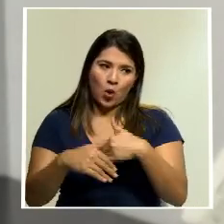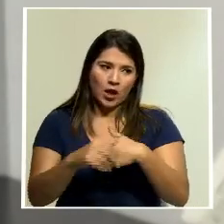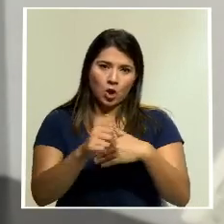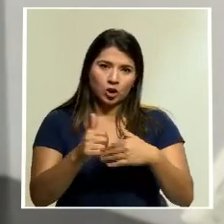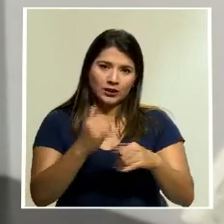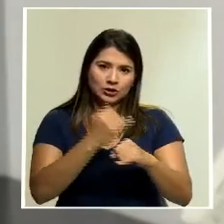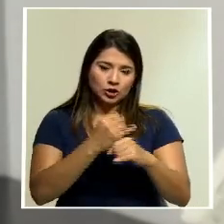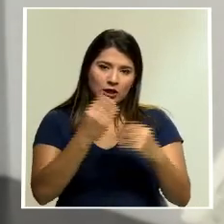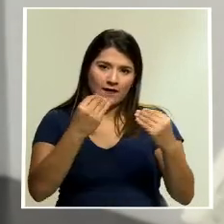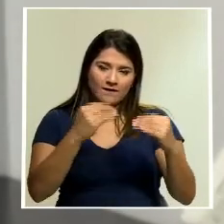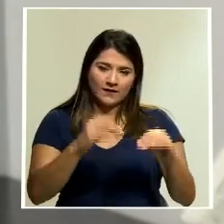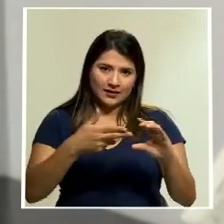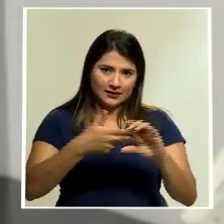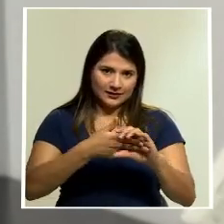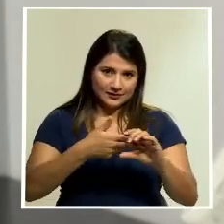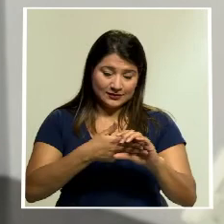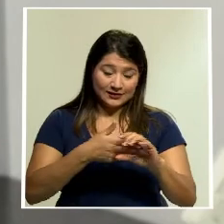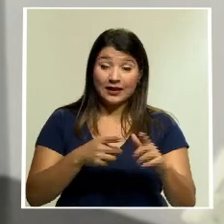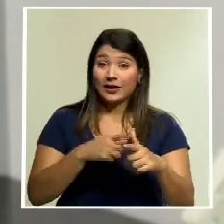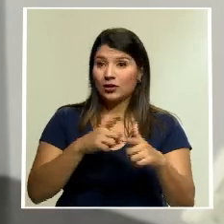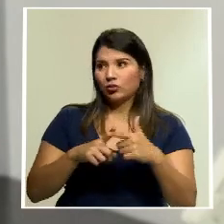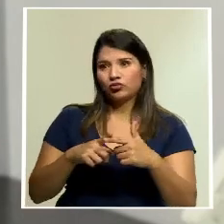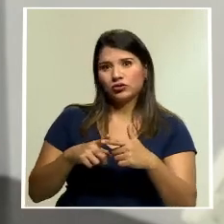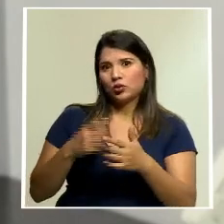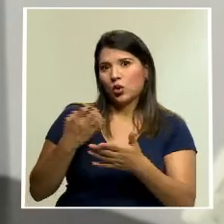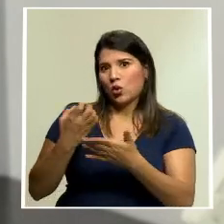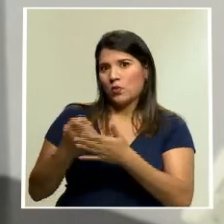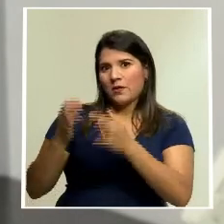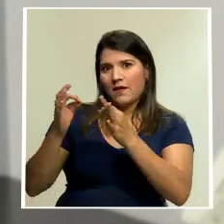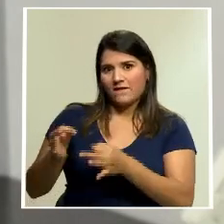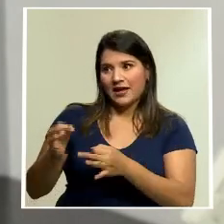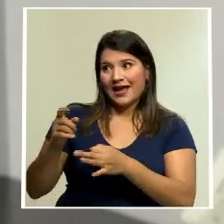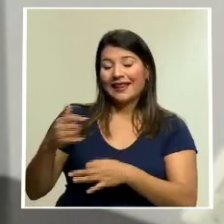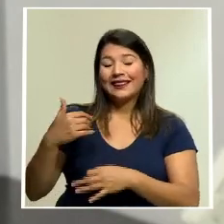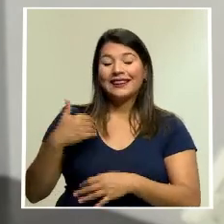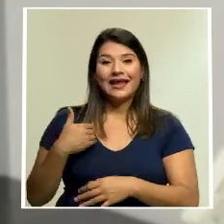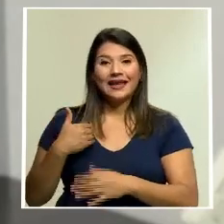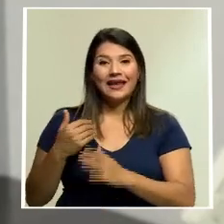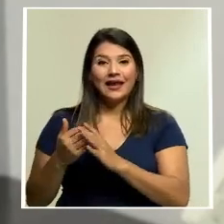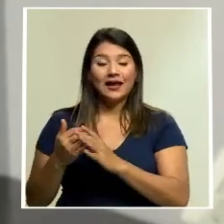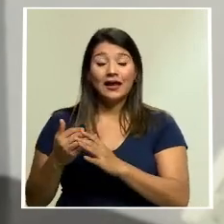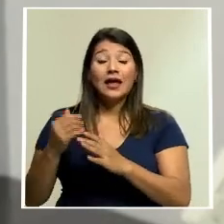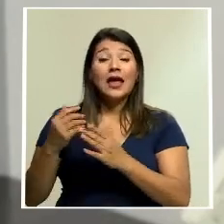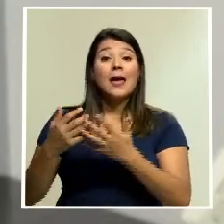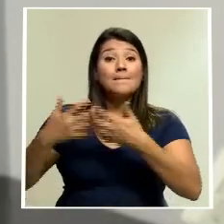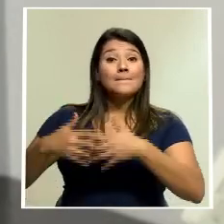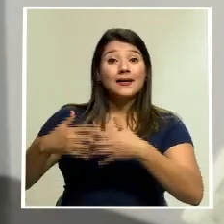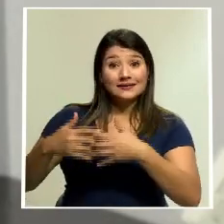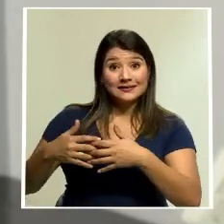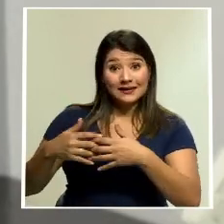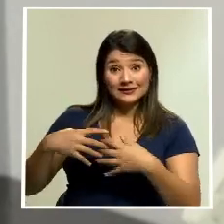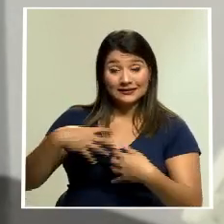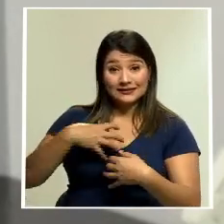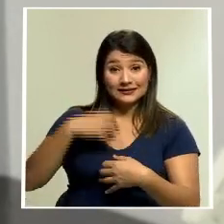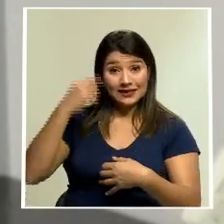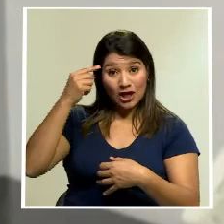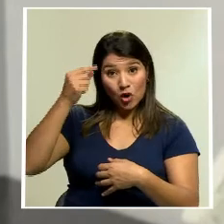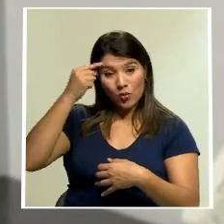Es una de las pocas empresas que tiene capacidad, empresas del Estado, que tiene